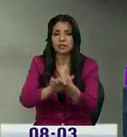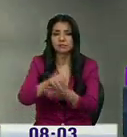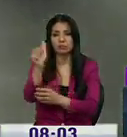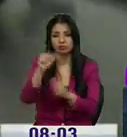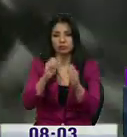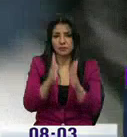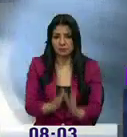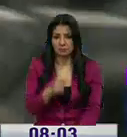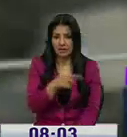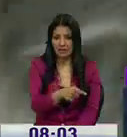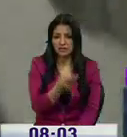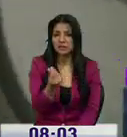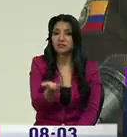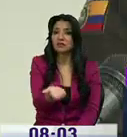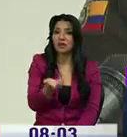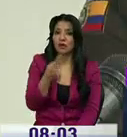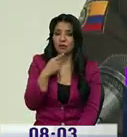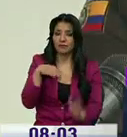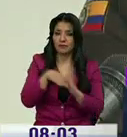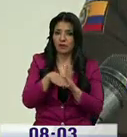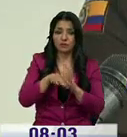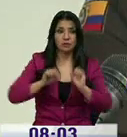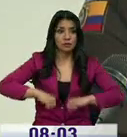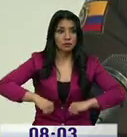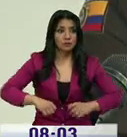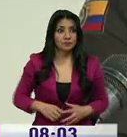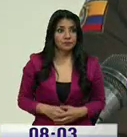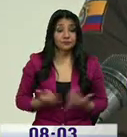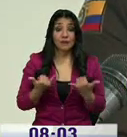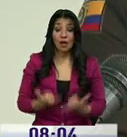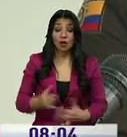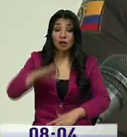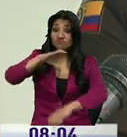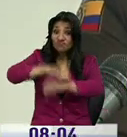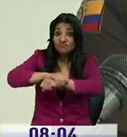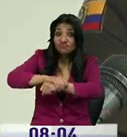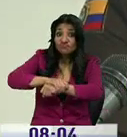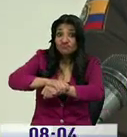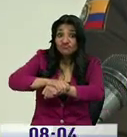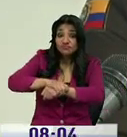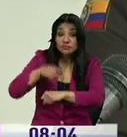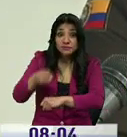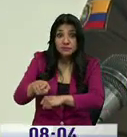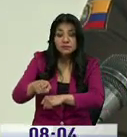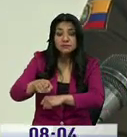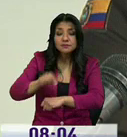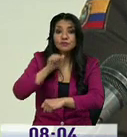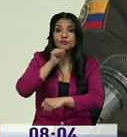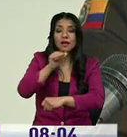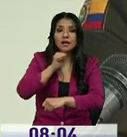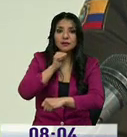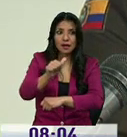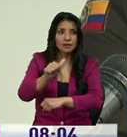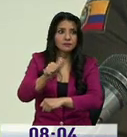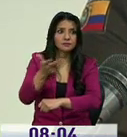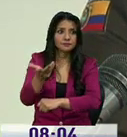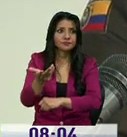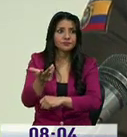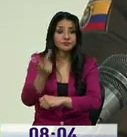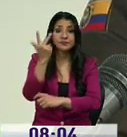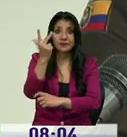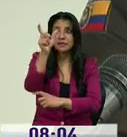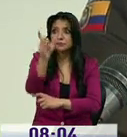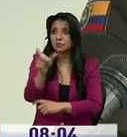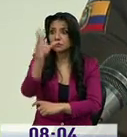la modalidad de sacapintas. Consideramos que con esta detención podremos darle como caso resuelto,